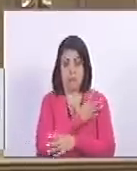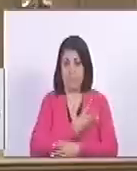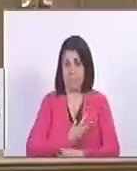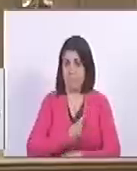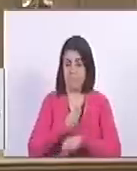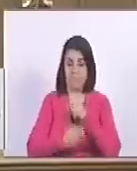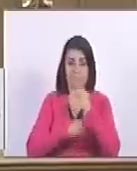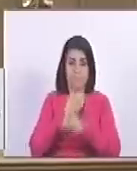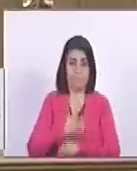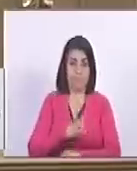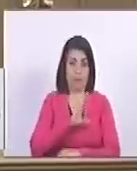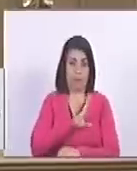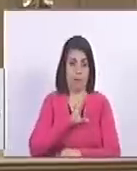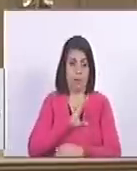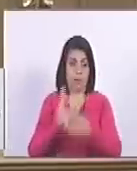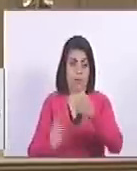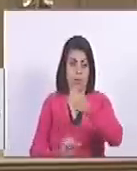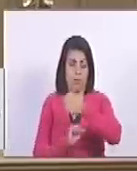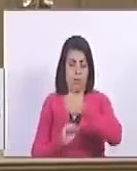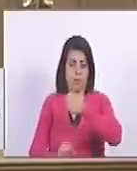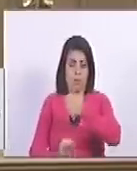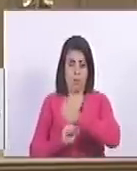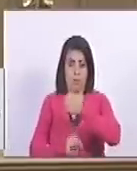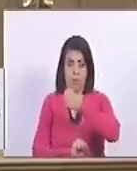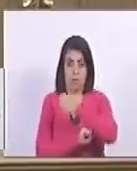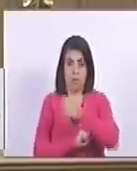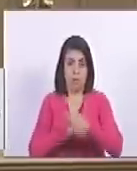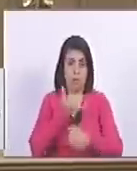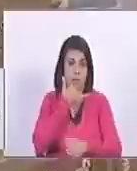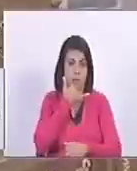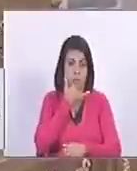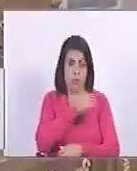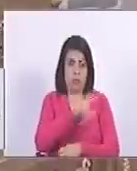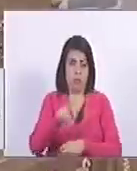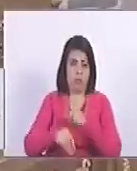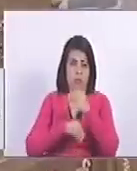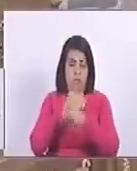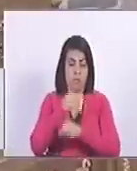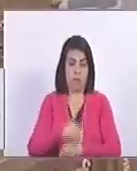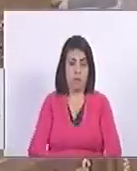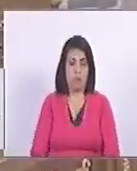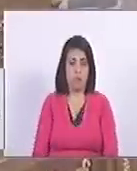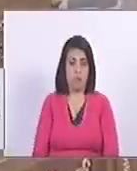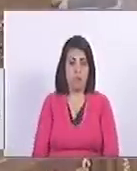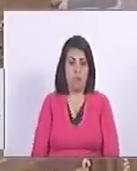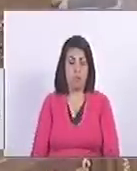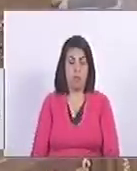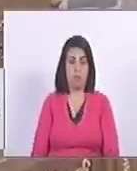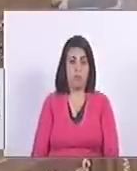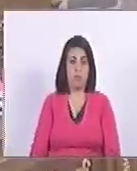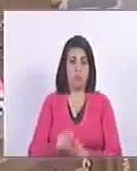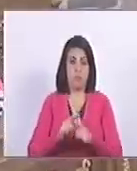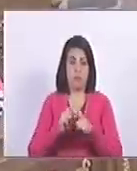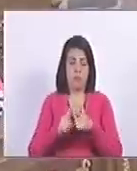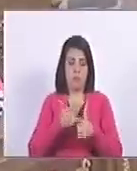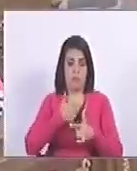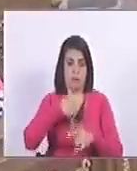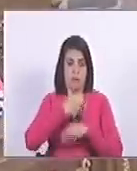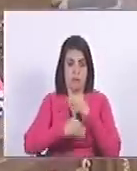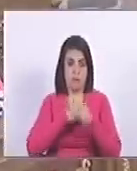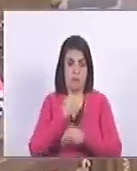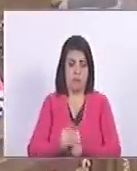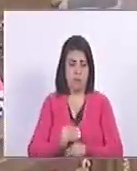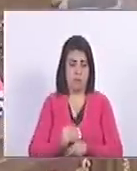han causado en sus propias bases, por los errores brutales que han cometido. De manera que para nosotros es